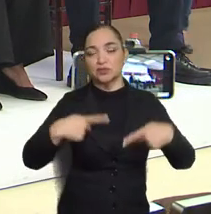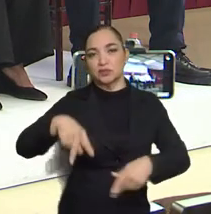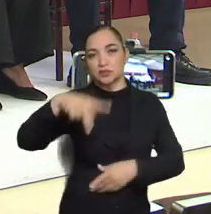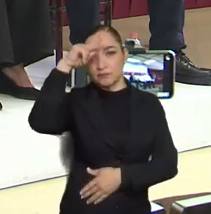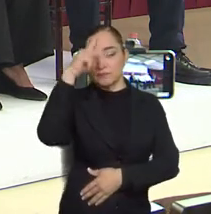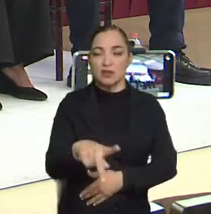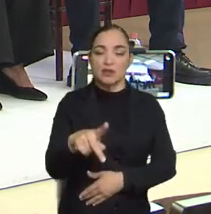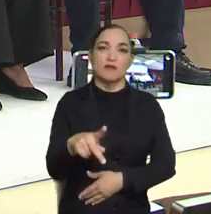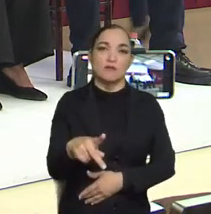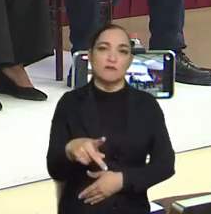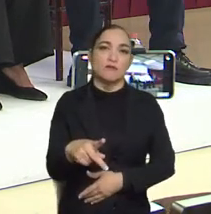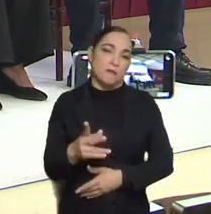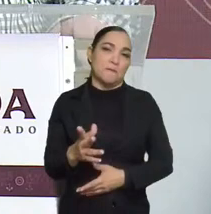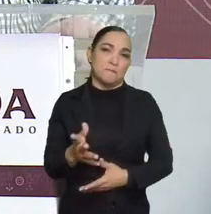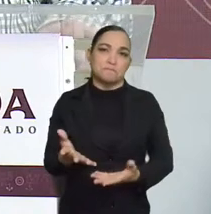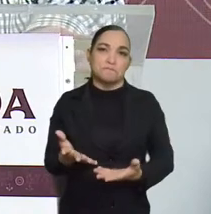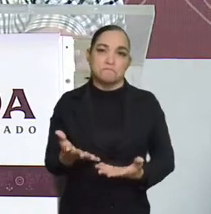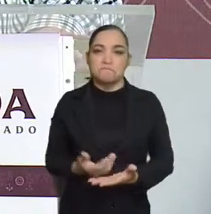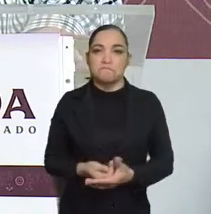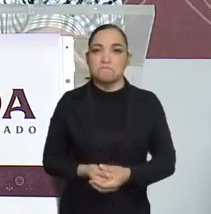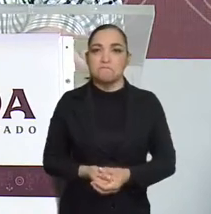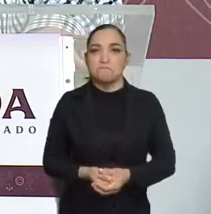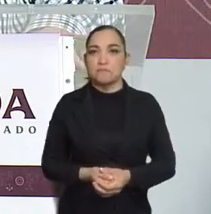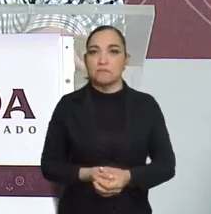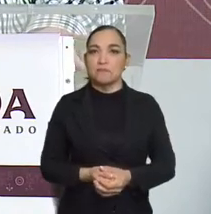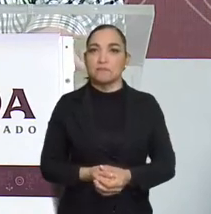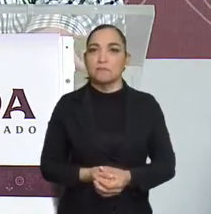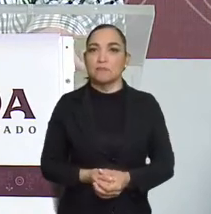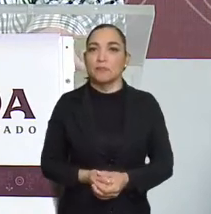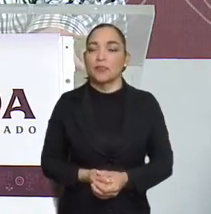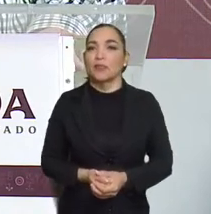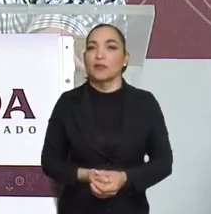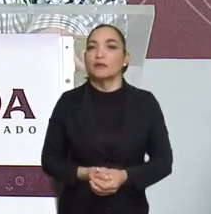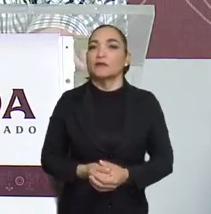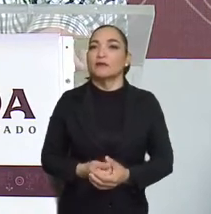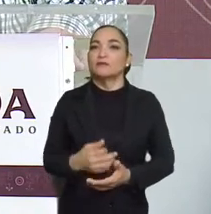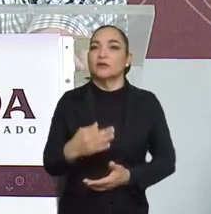a pedirle a la doctora